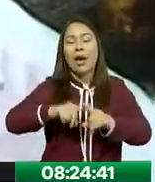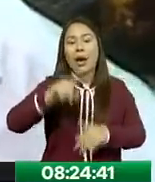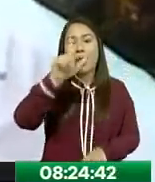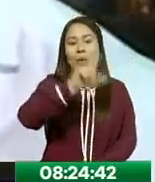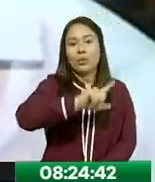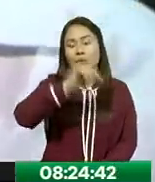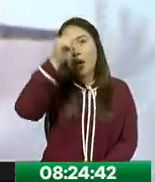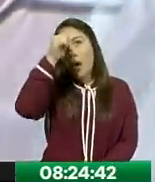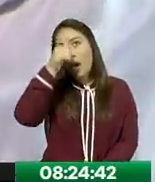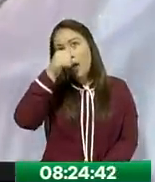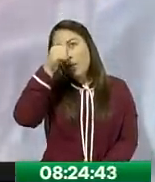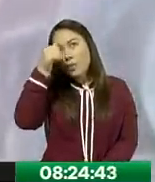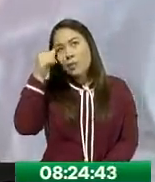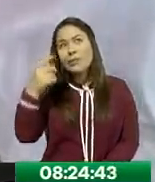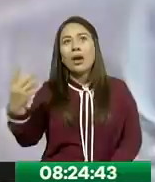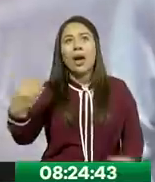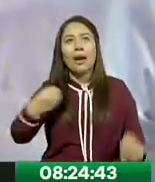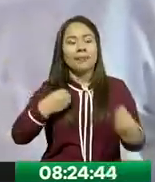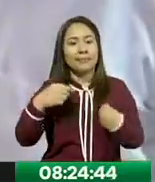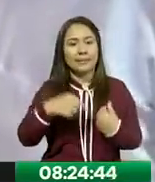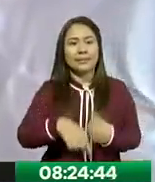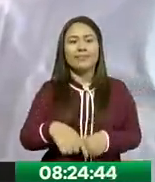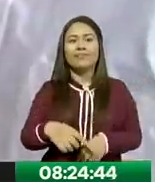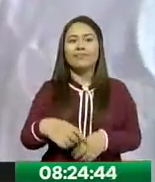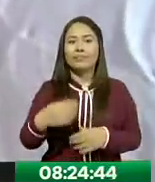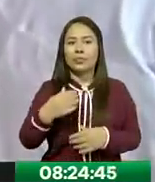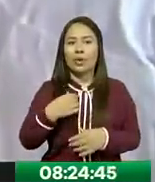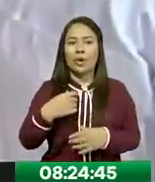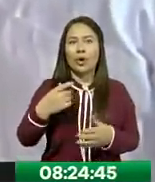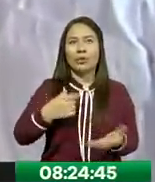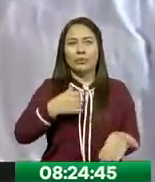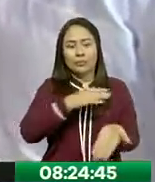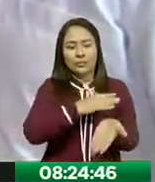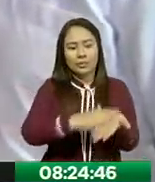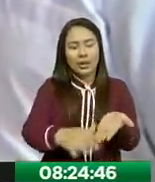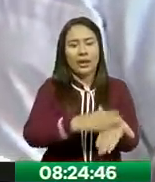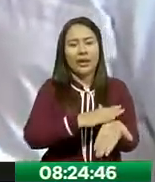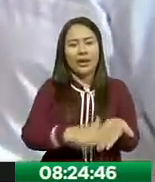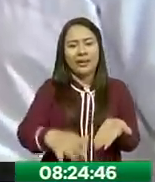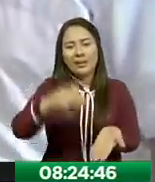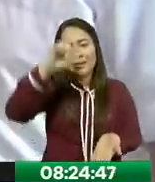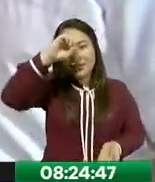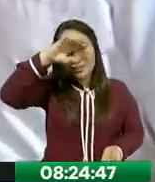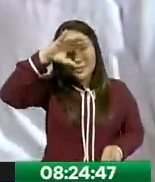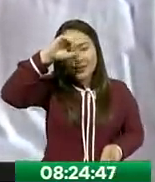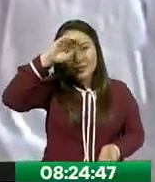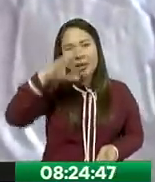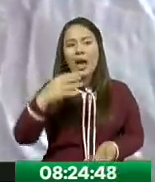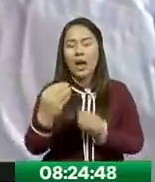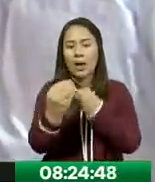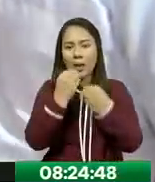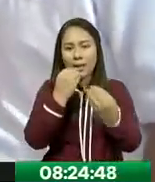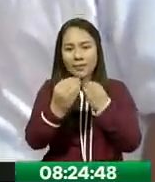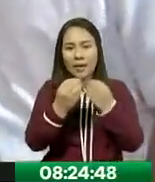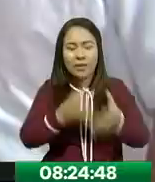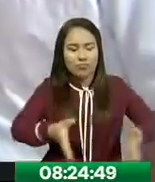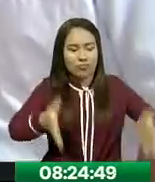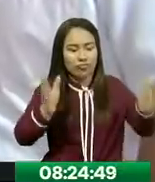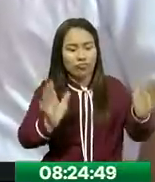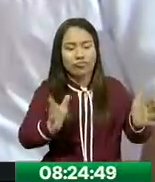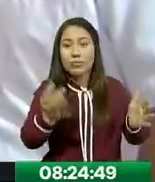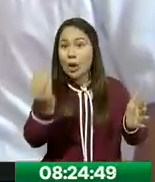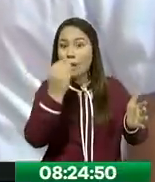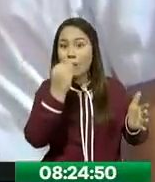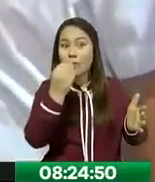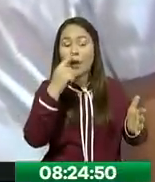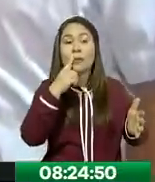Sí, yo ya estoy viendo y digo, bueno, quiero, ya tengo ahí, voy a romper mi chanchito, quiero dejar separada mi piernita para no estar después